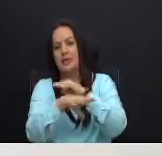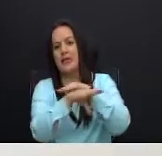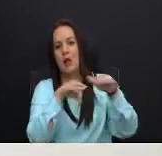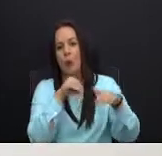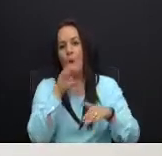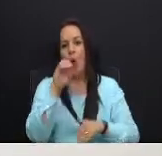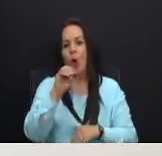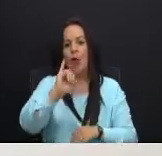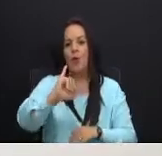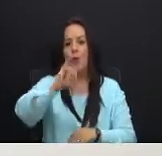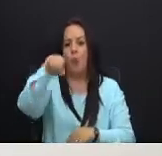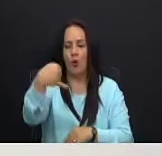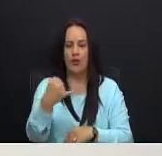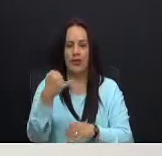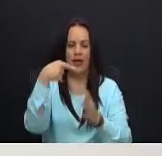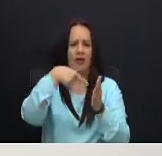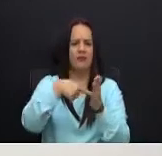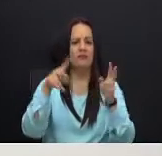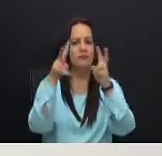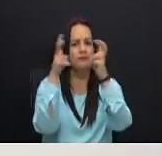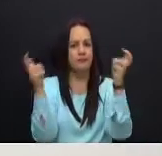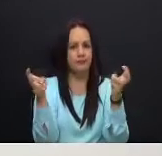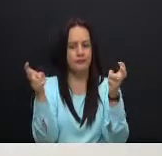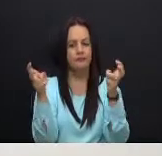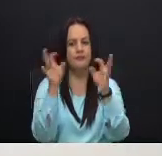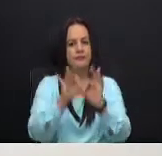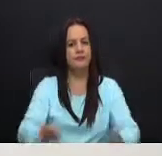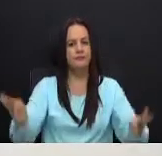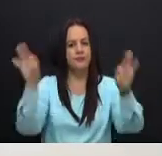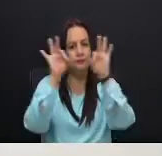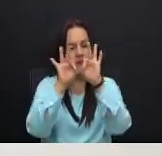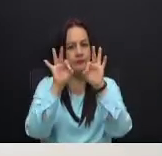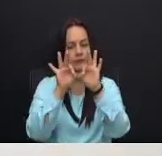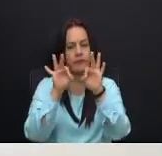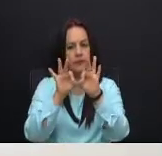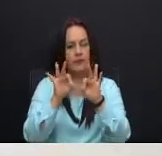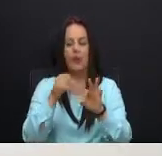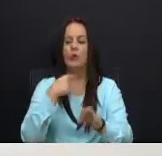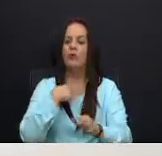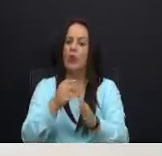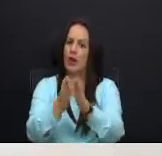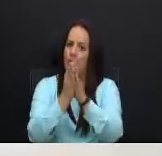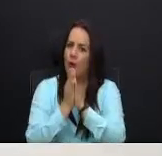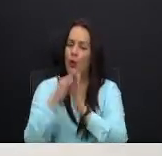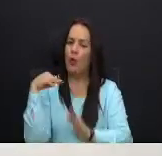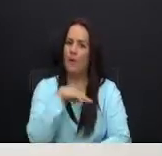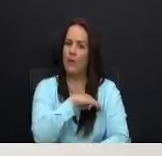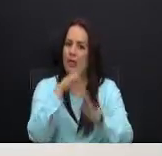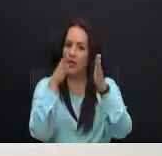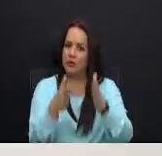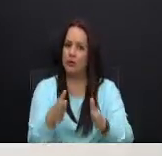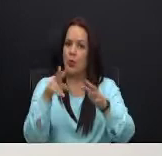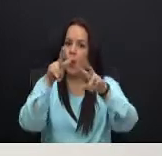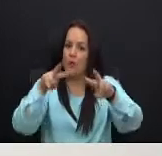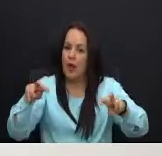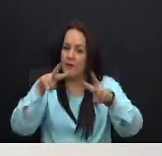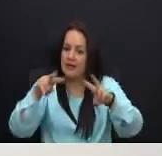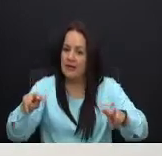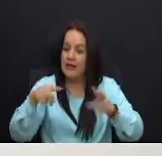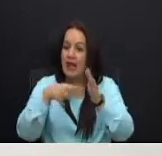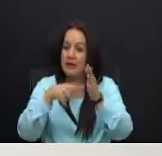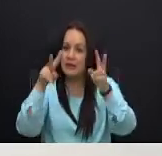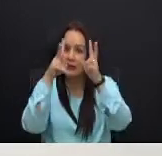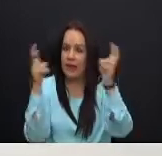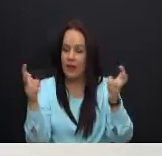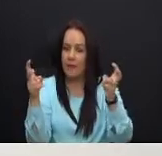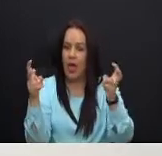Este es un tema muy importante. Yo le ruego, señor ministro, que revise ese tema